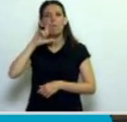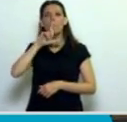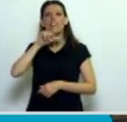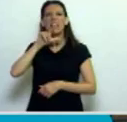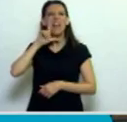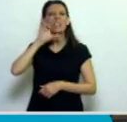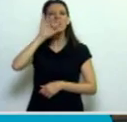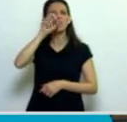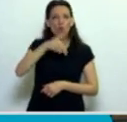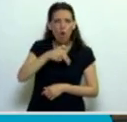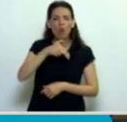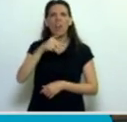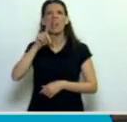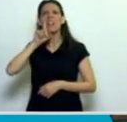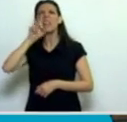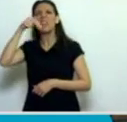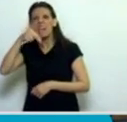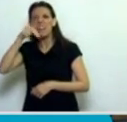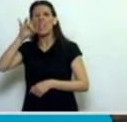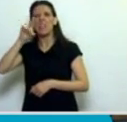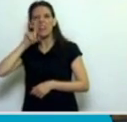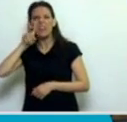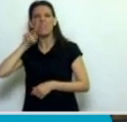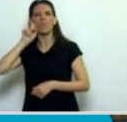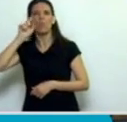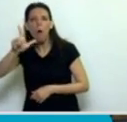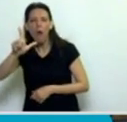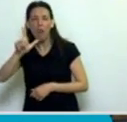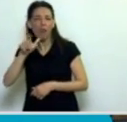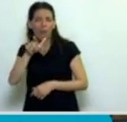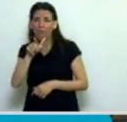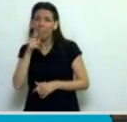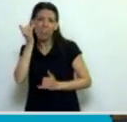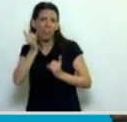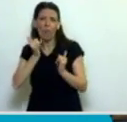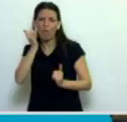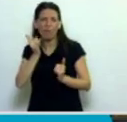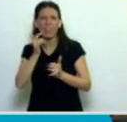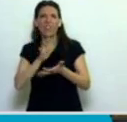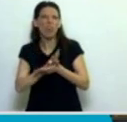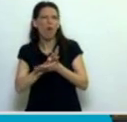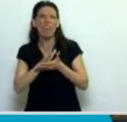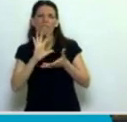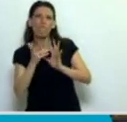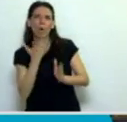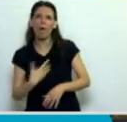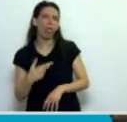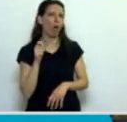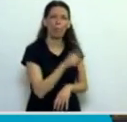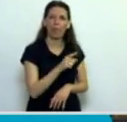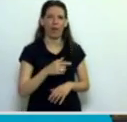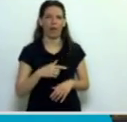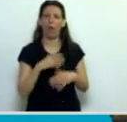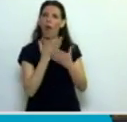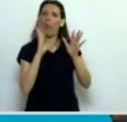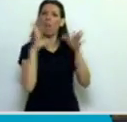esas dos palabras definen filosóficamente aquel sistema propio de los momentos neoliberales, los